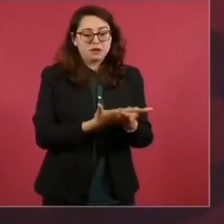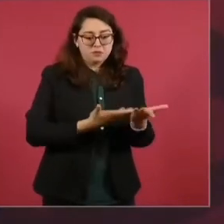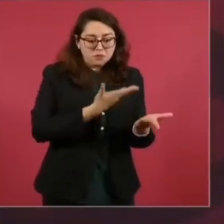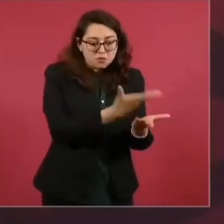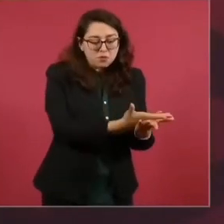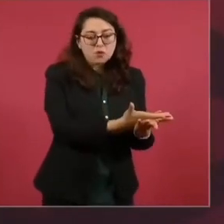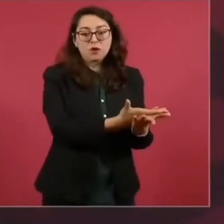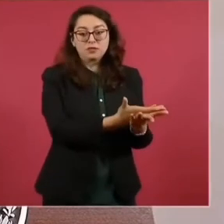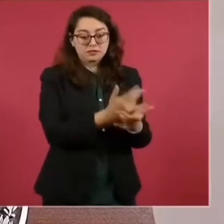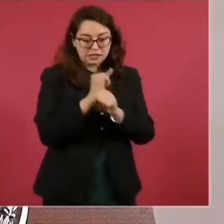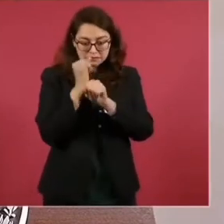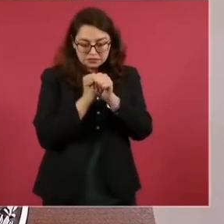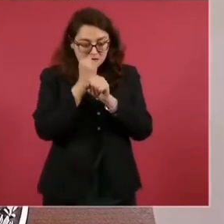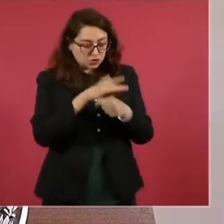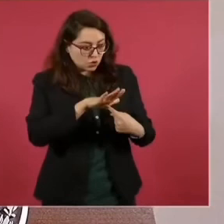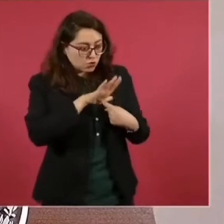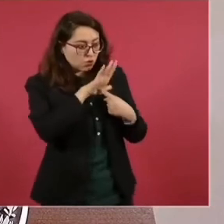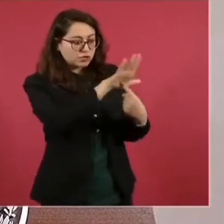y cómo va la investigación,